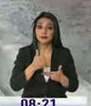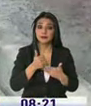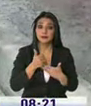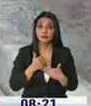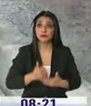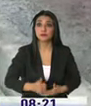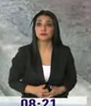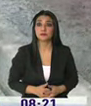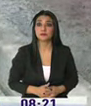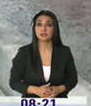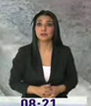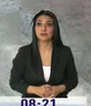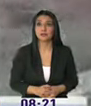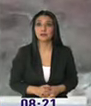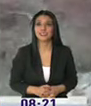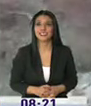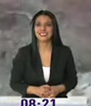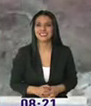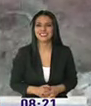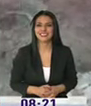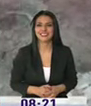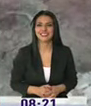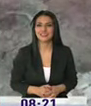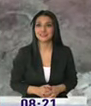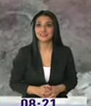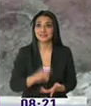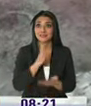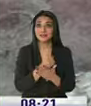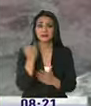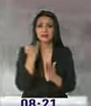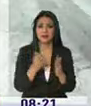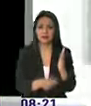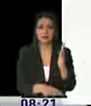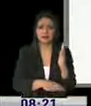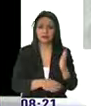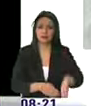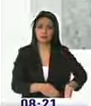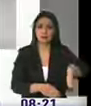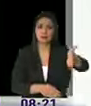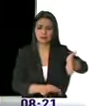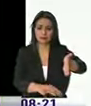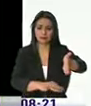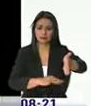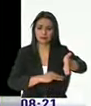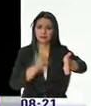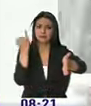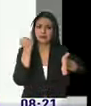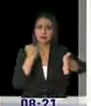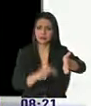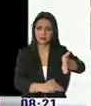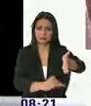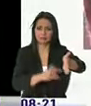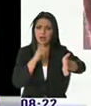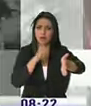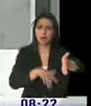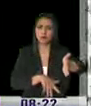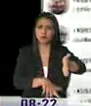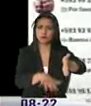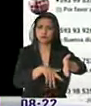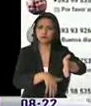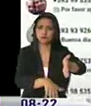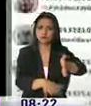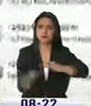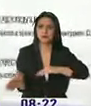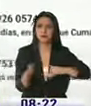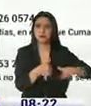no les hacen caso, esa es la verdad. Miren, está verde, ¿eh? Esto debe estar ya mucho, pero mucho tiempo. Fugas de agua.